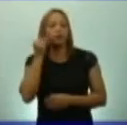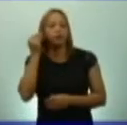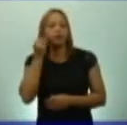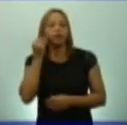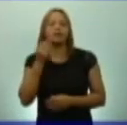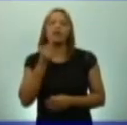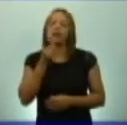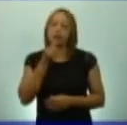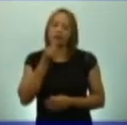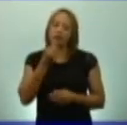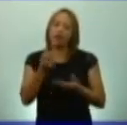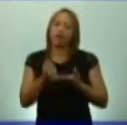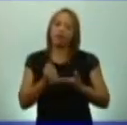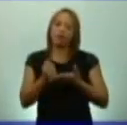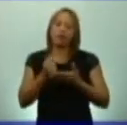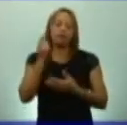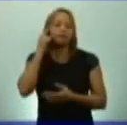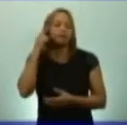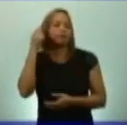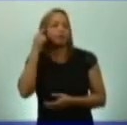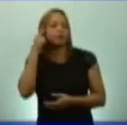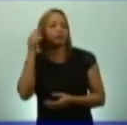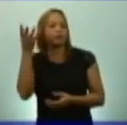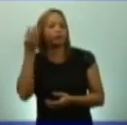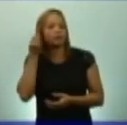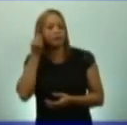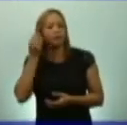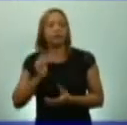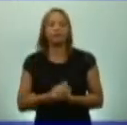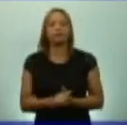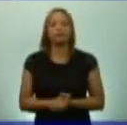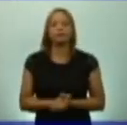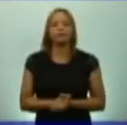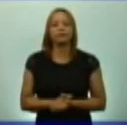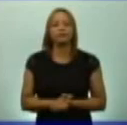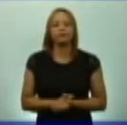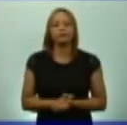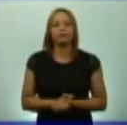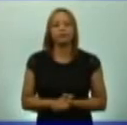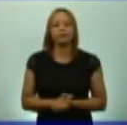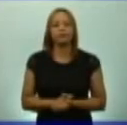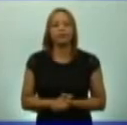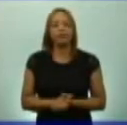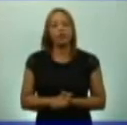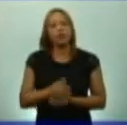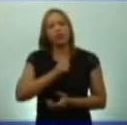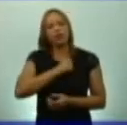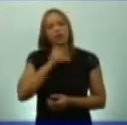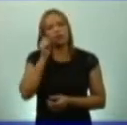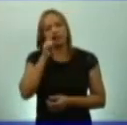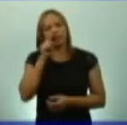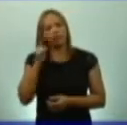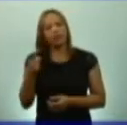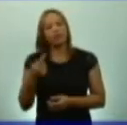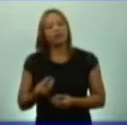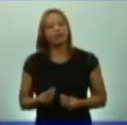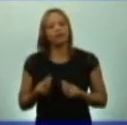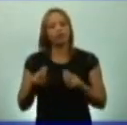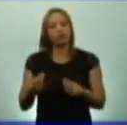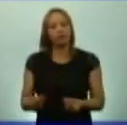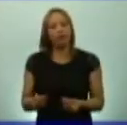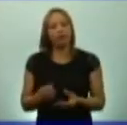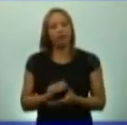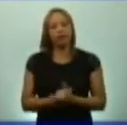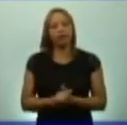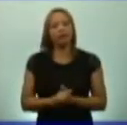pueda potenciar el conocimiento de nuestra asignatura. No queríamos culminar sin exhortarlos a